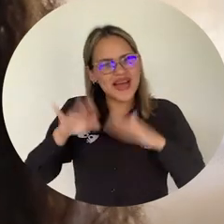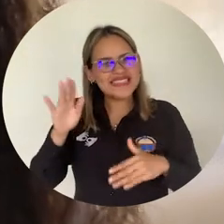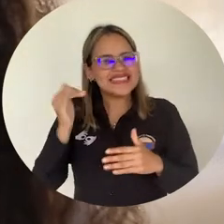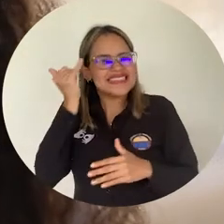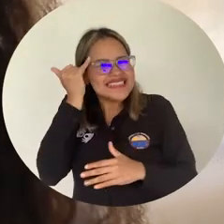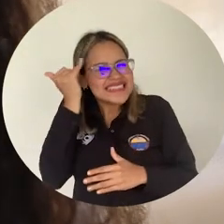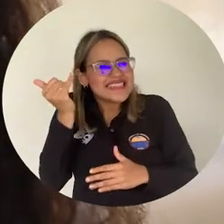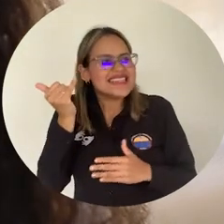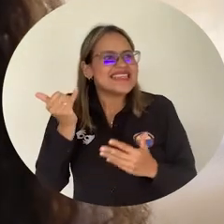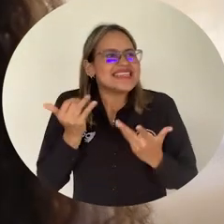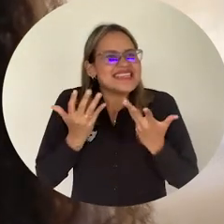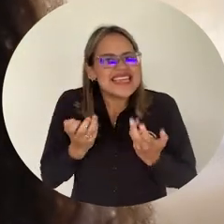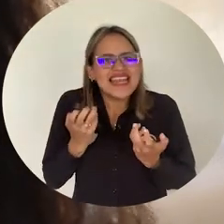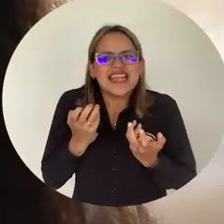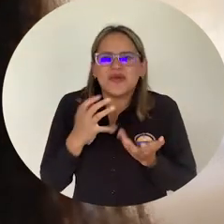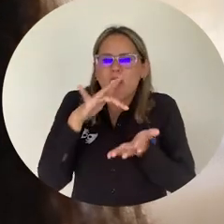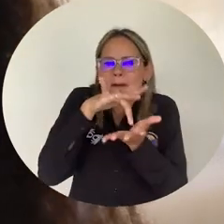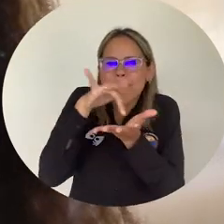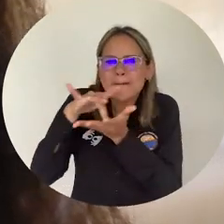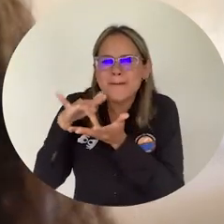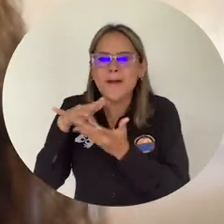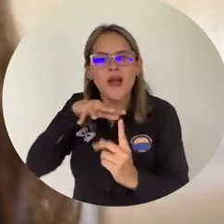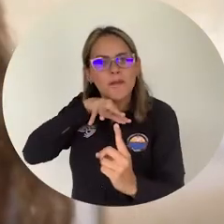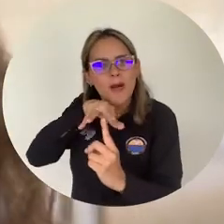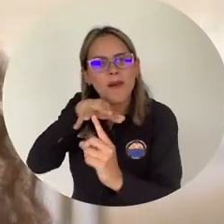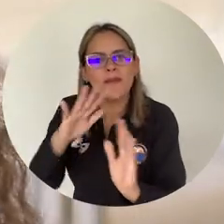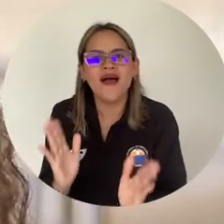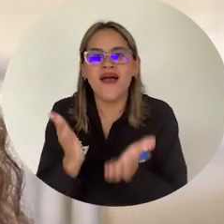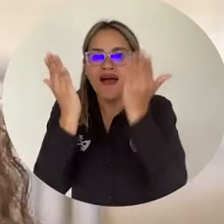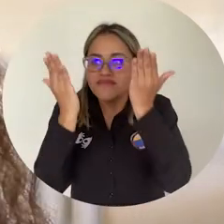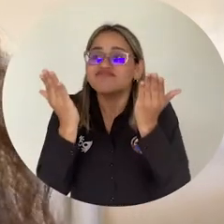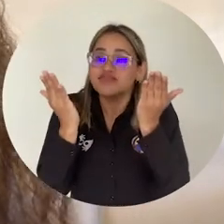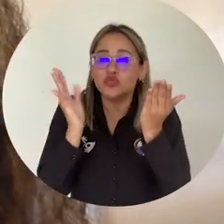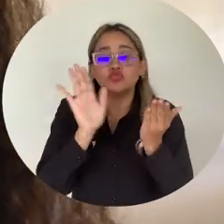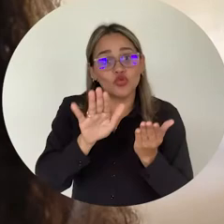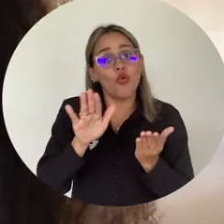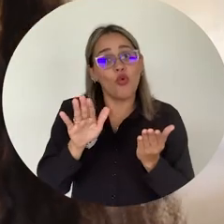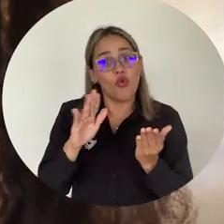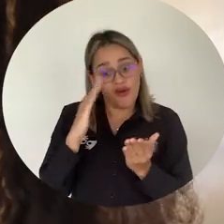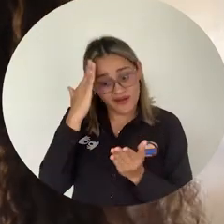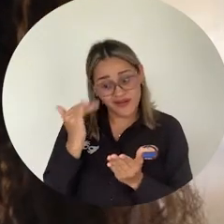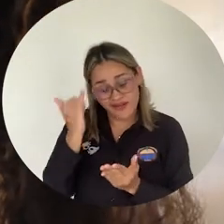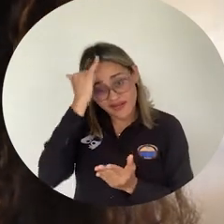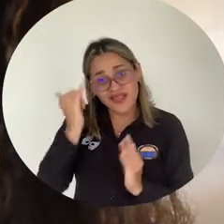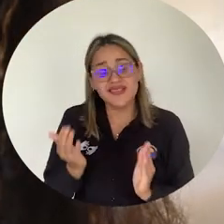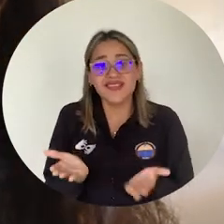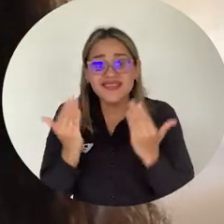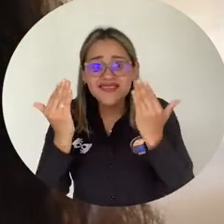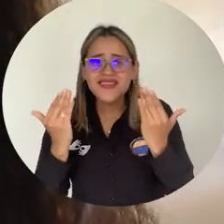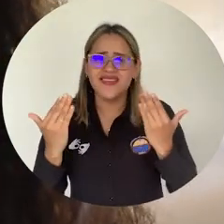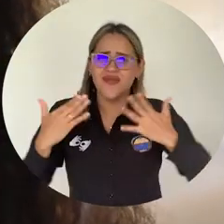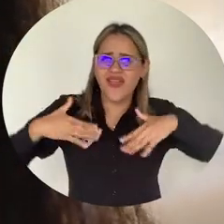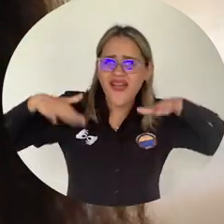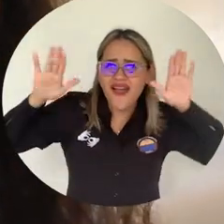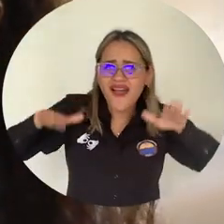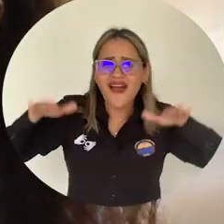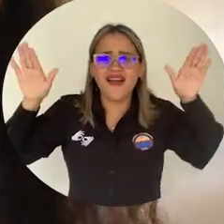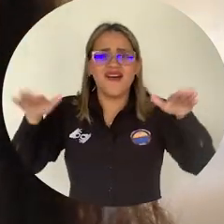participando para transmitir cómo bajo el contexto académico las aves también son